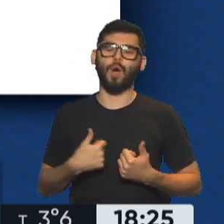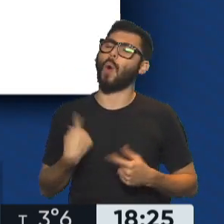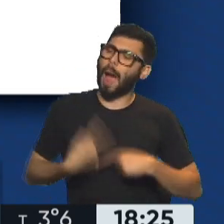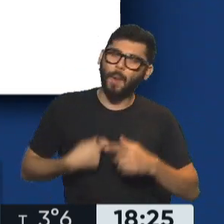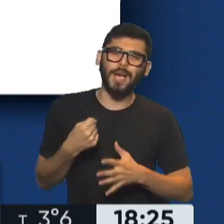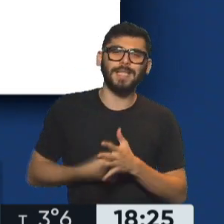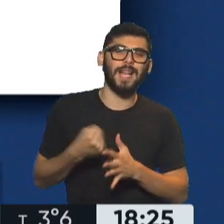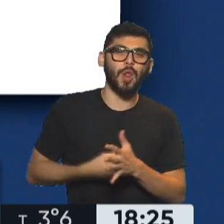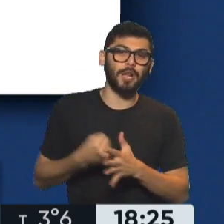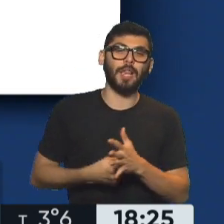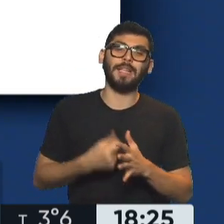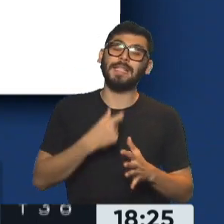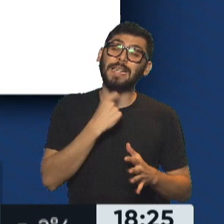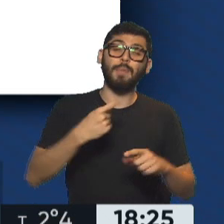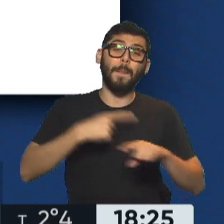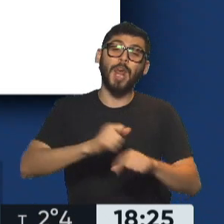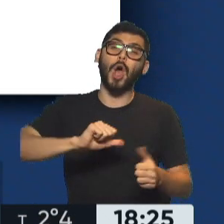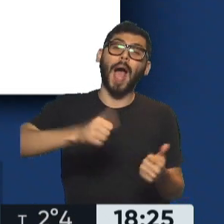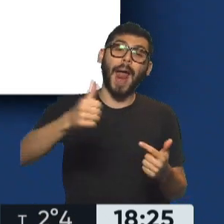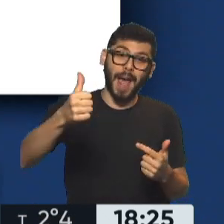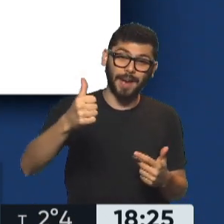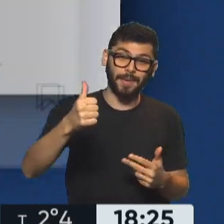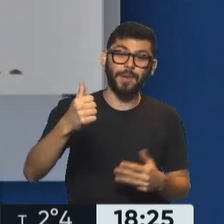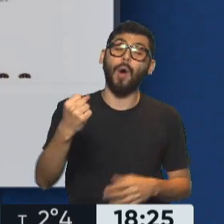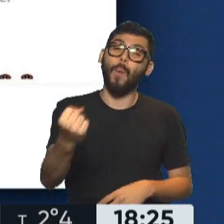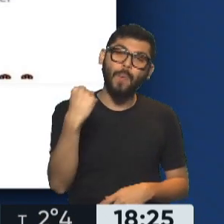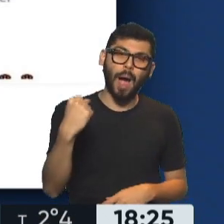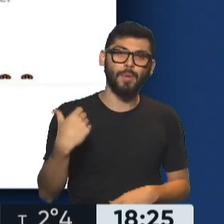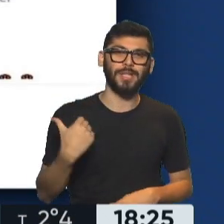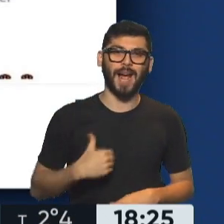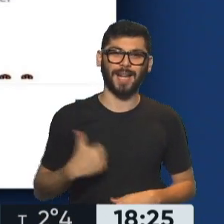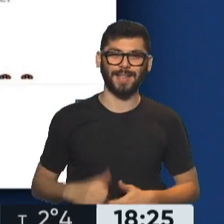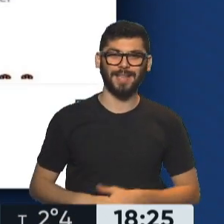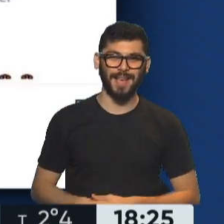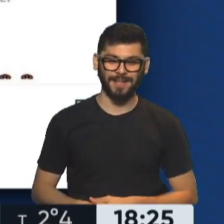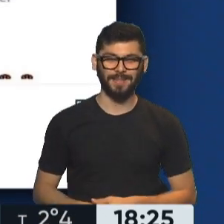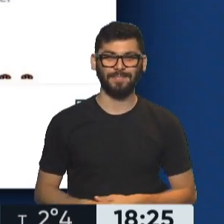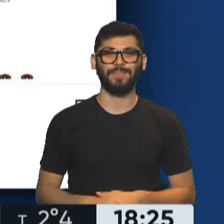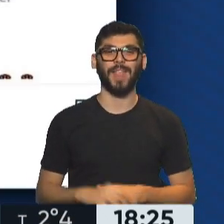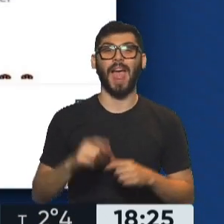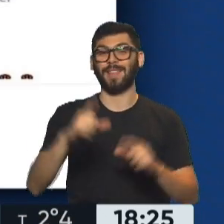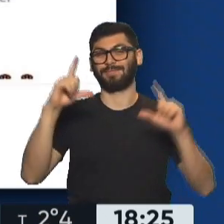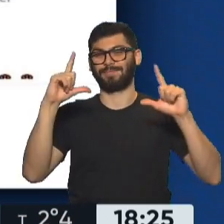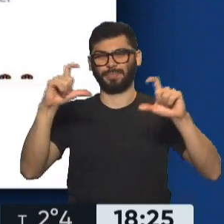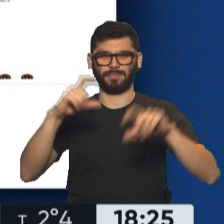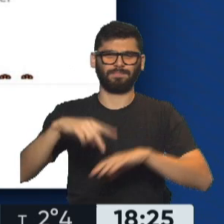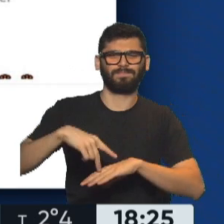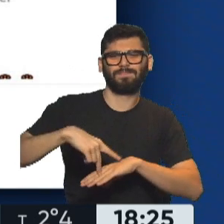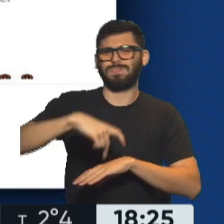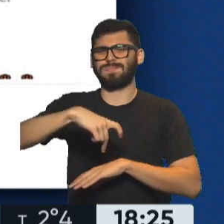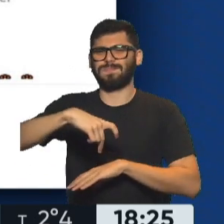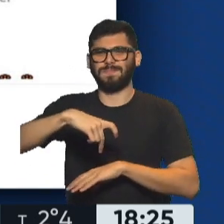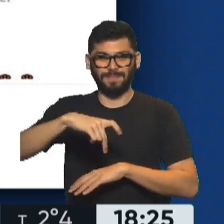luchando por ganar cada partido. ¡Vamos, Argentina! Dice, y el salto del capitán